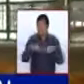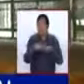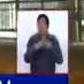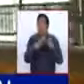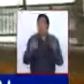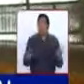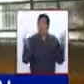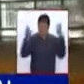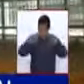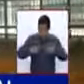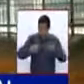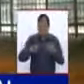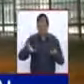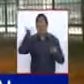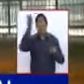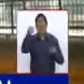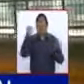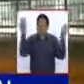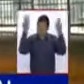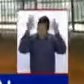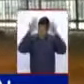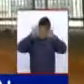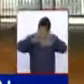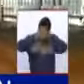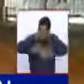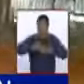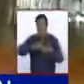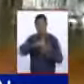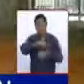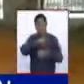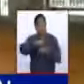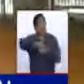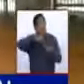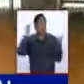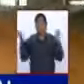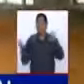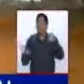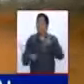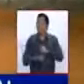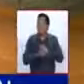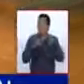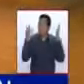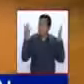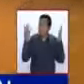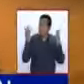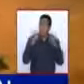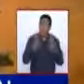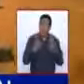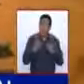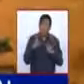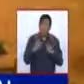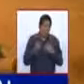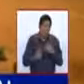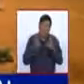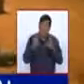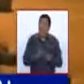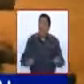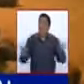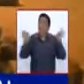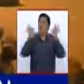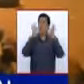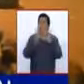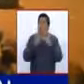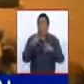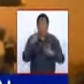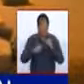y que era bastante oscuro, pero con la luminosidad de este lugar ya cambia el panorama. Miren, detalles importantes que debemos de